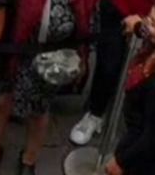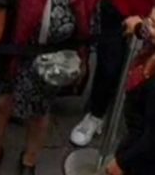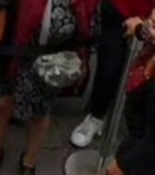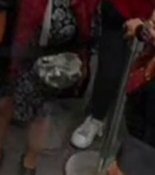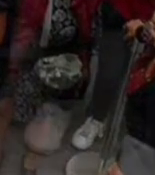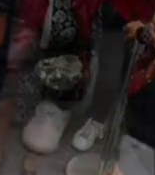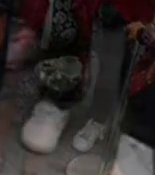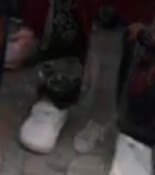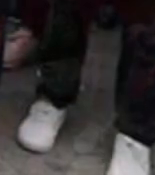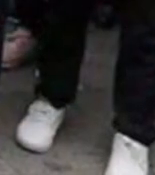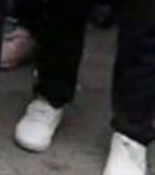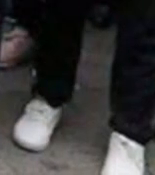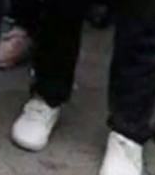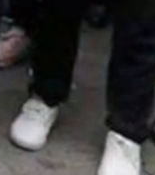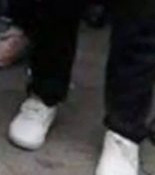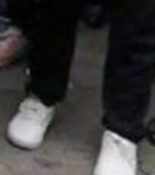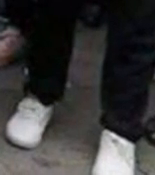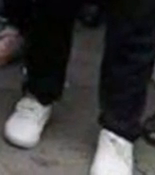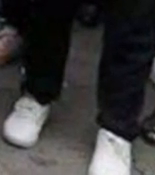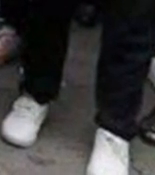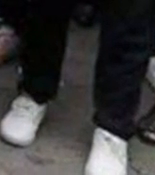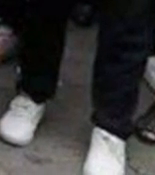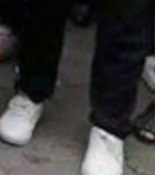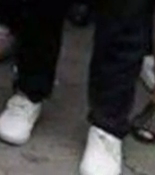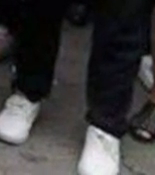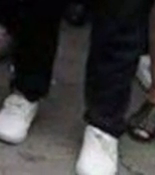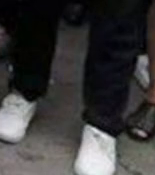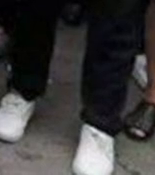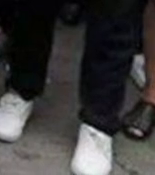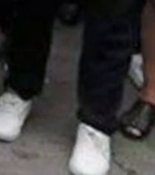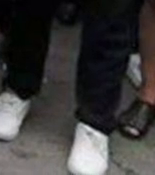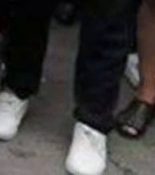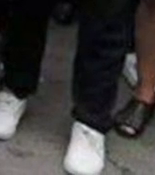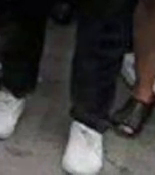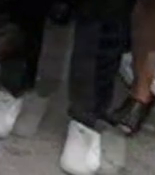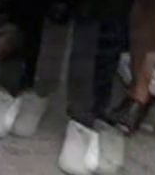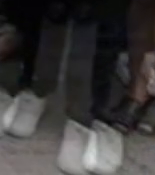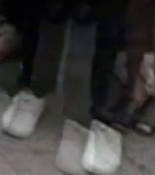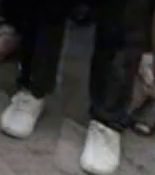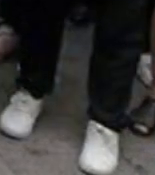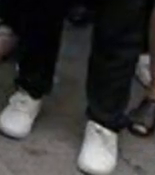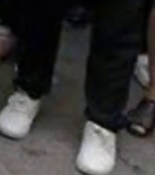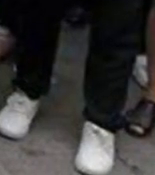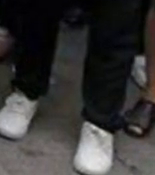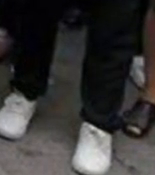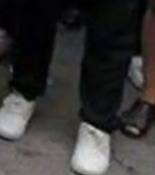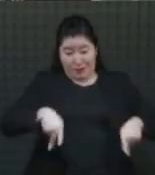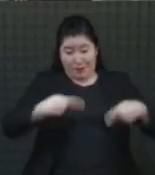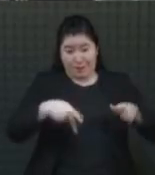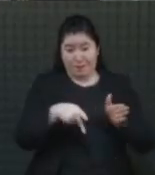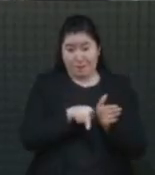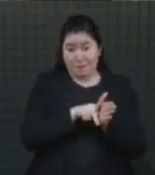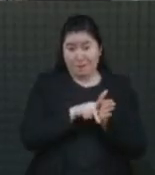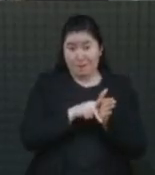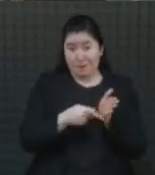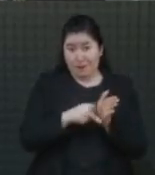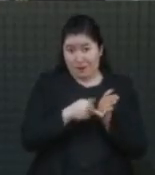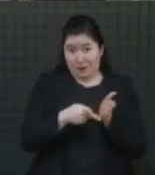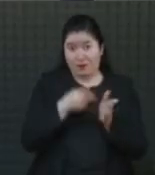por ejemplo esta semana decidió que vamos a distribuir Vientos del Pueblo en puestos de periódicos en la Ciudad de México.